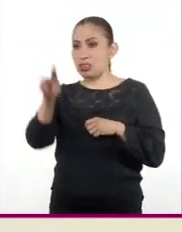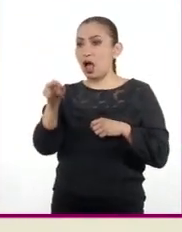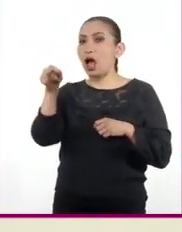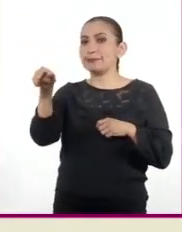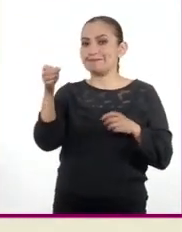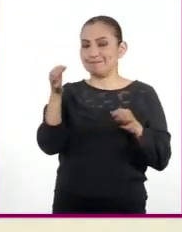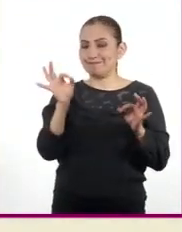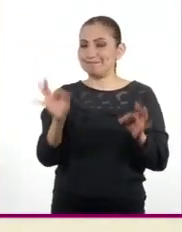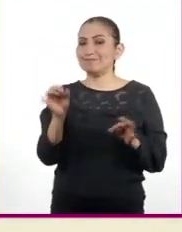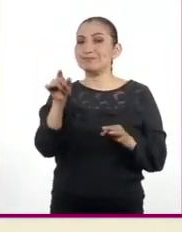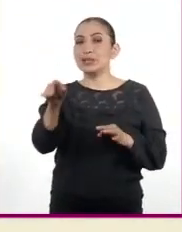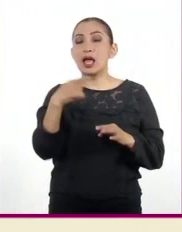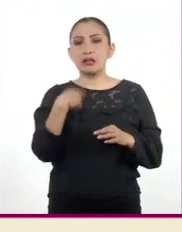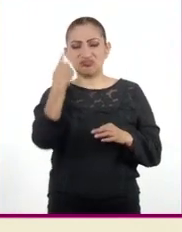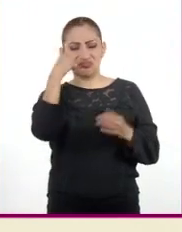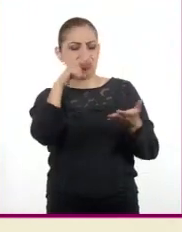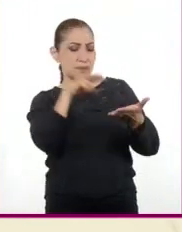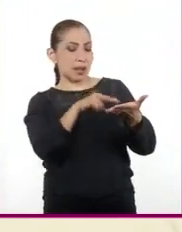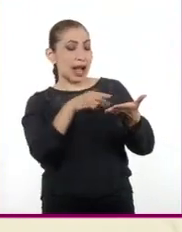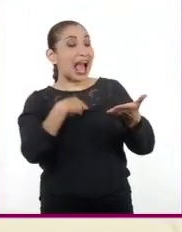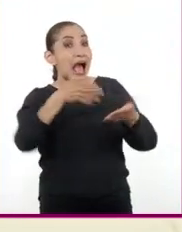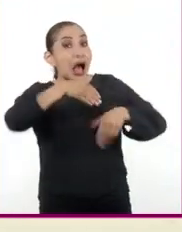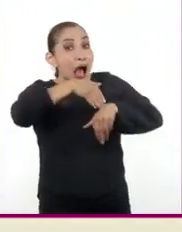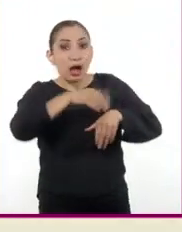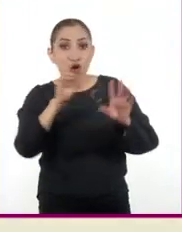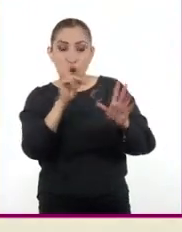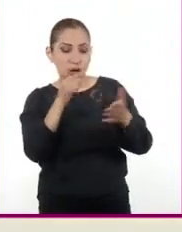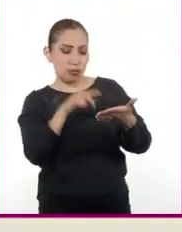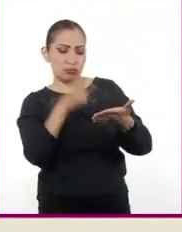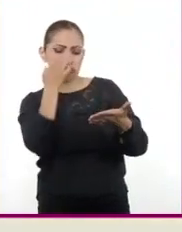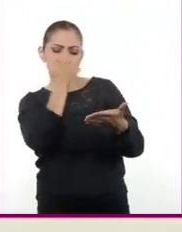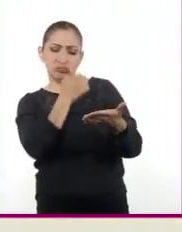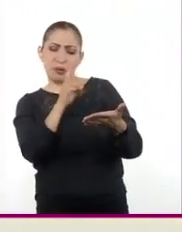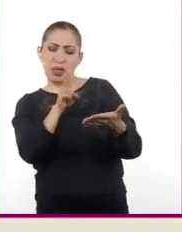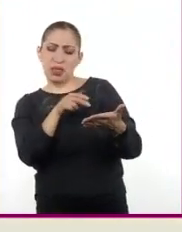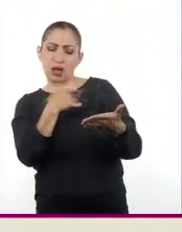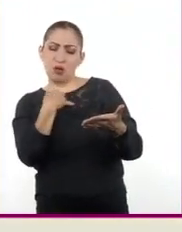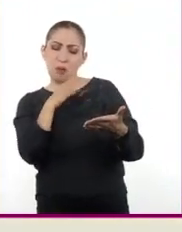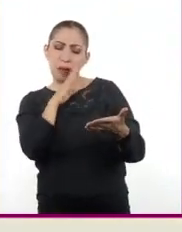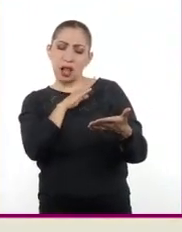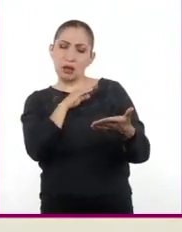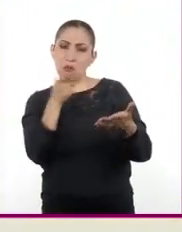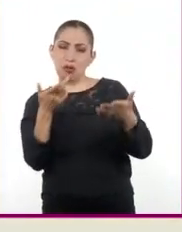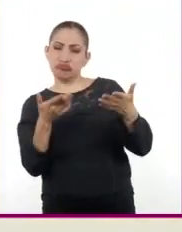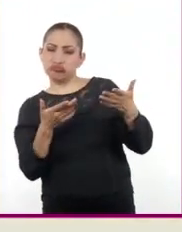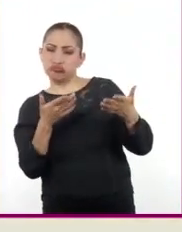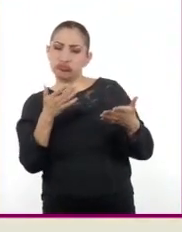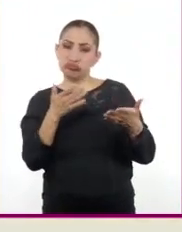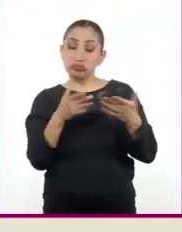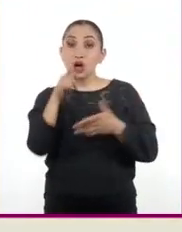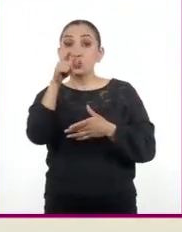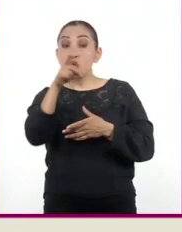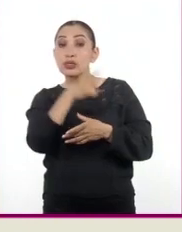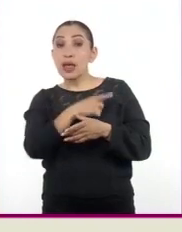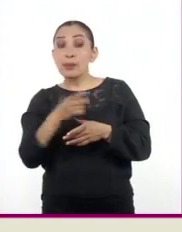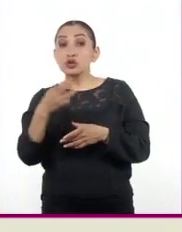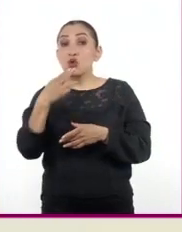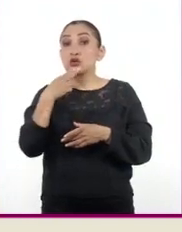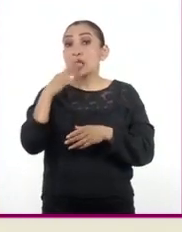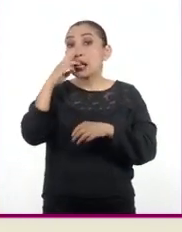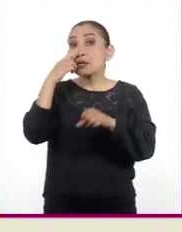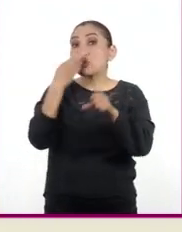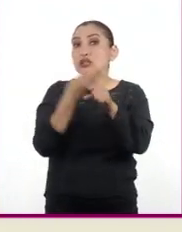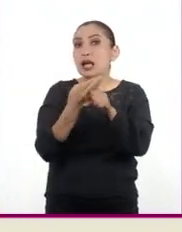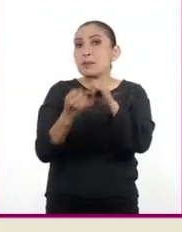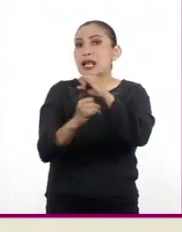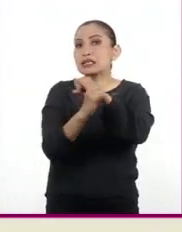verdadera, cuestionar lo que ven y expresar su opinión. Además, es importante que empleen responsablemente